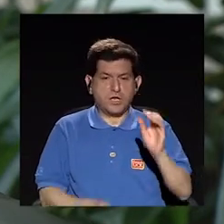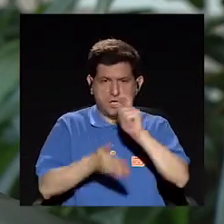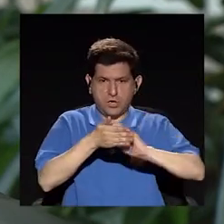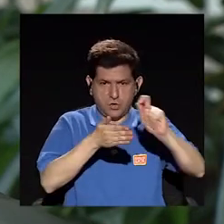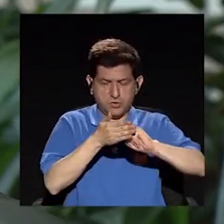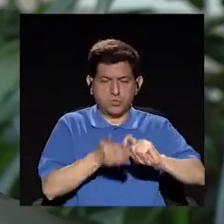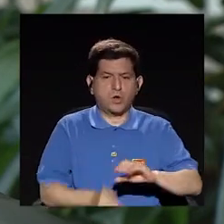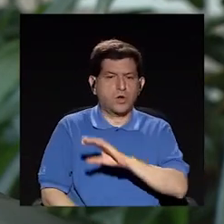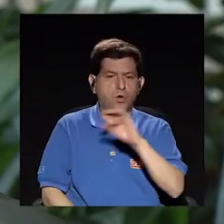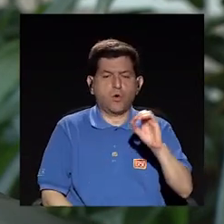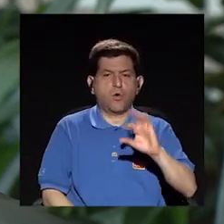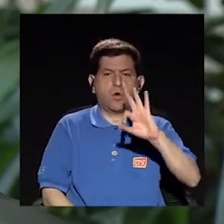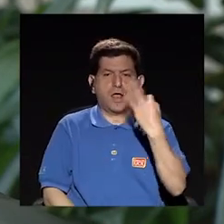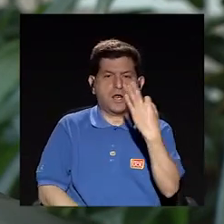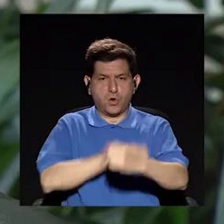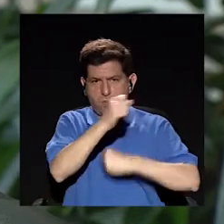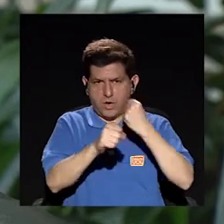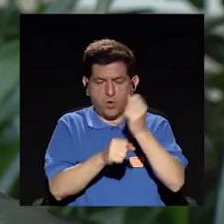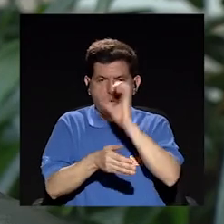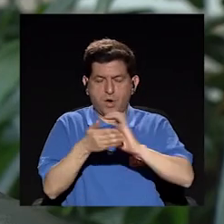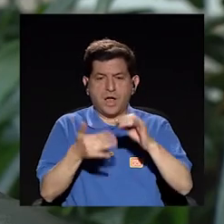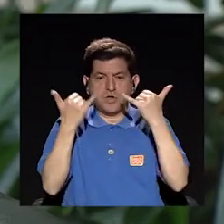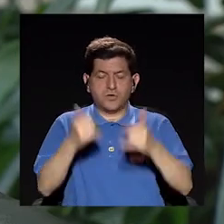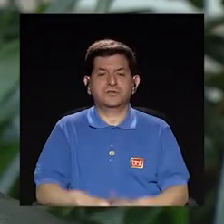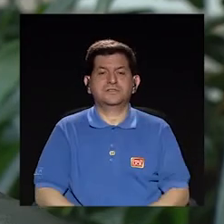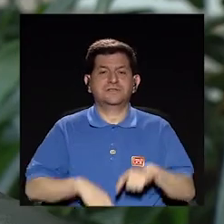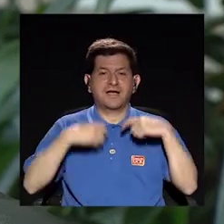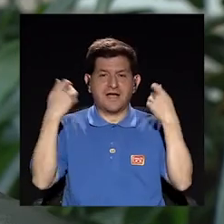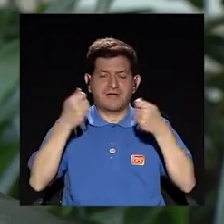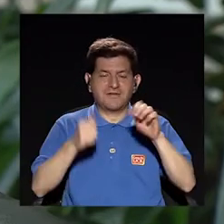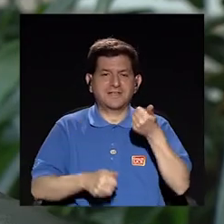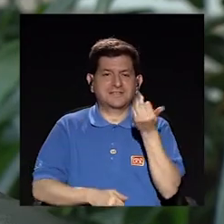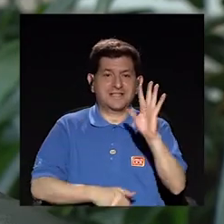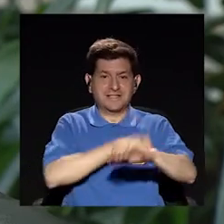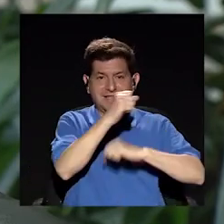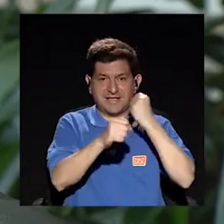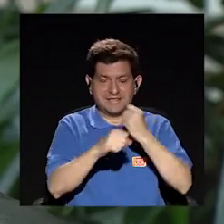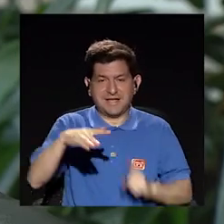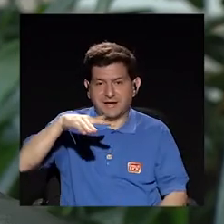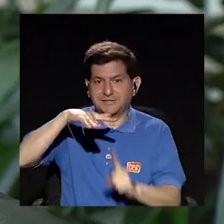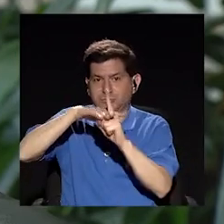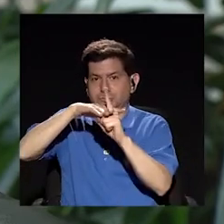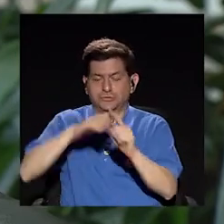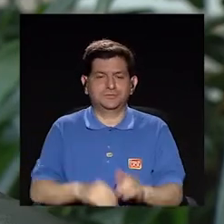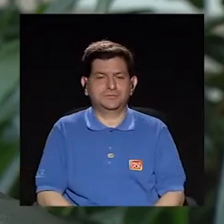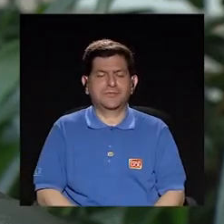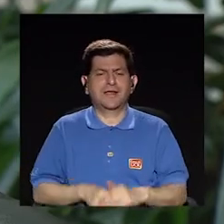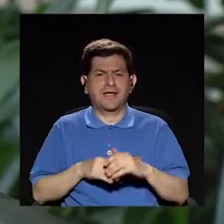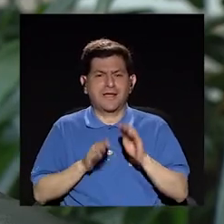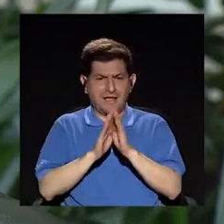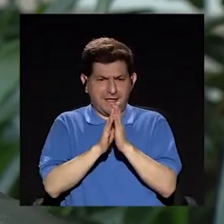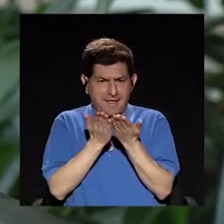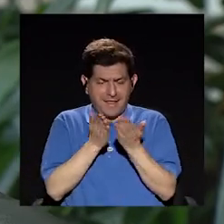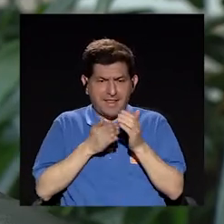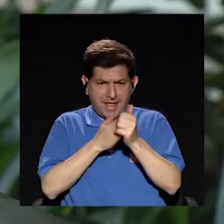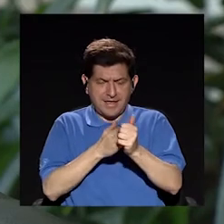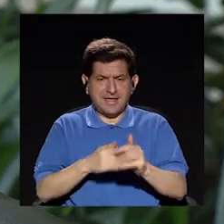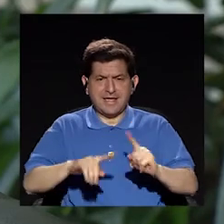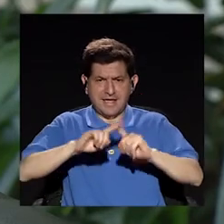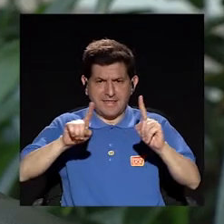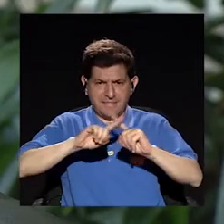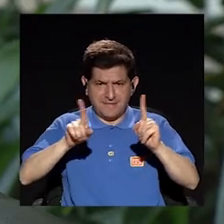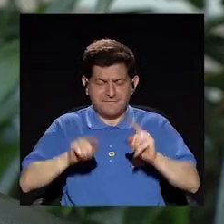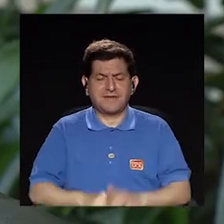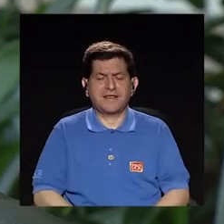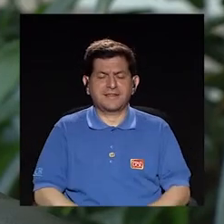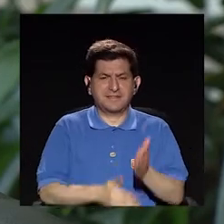con un chico que tenemos en noveno año, cuando ya vienen todas las fiestas de 15 años, por ejemplo, ¿verdad? Entonces, la guía viene por secciones